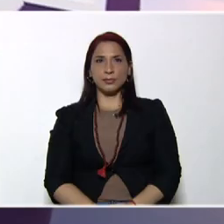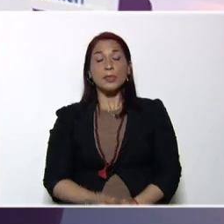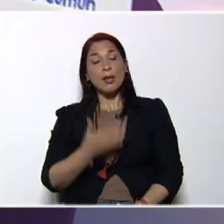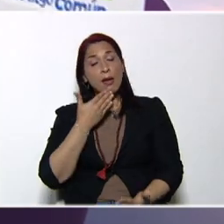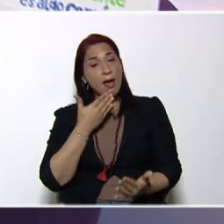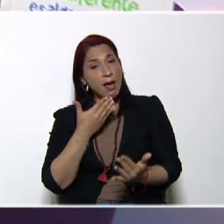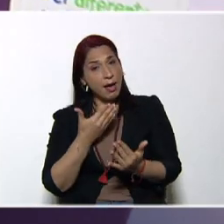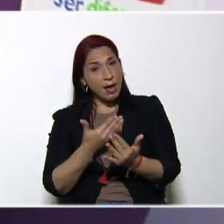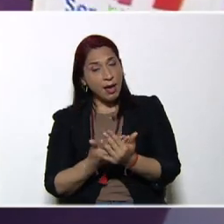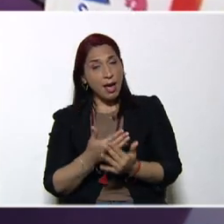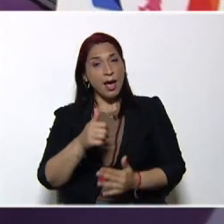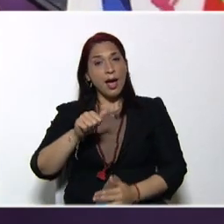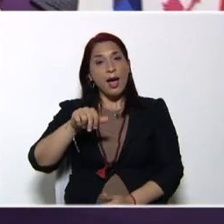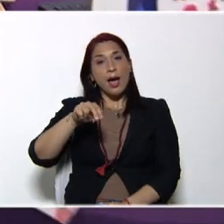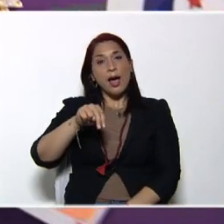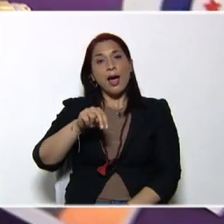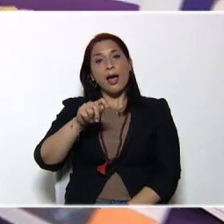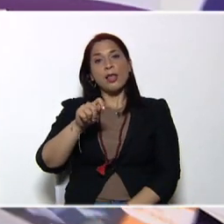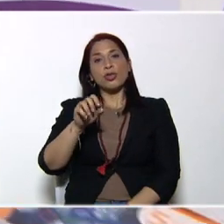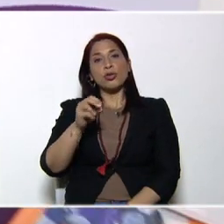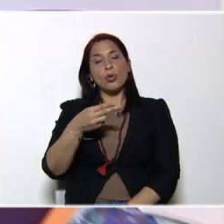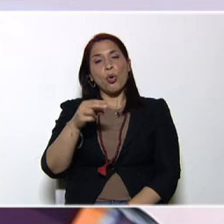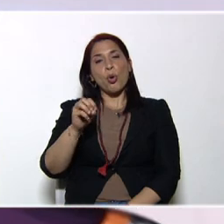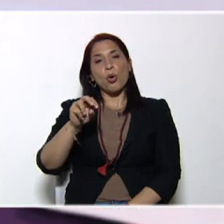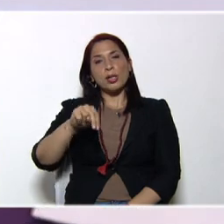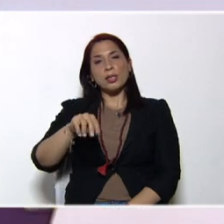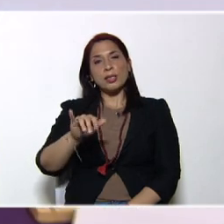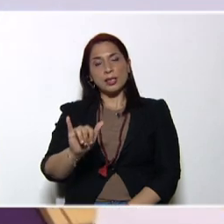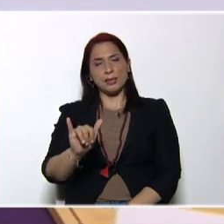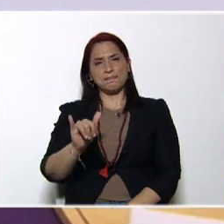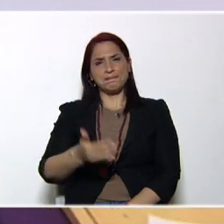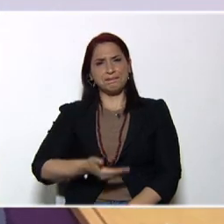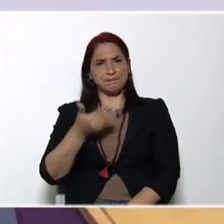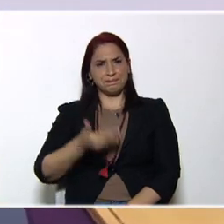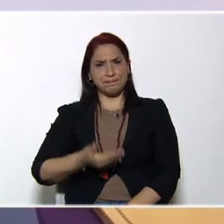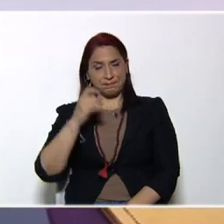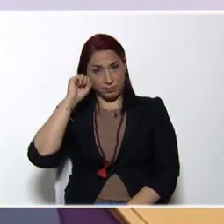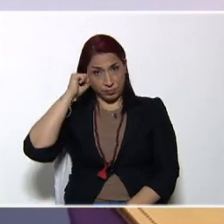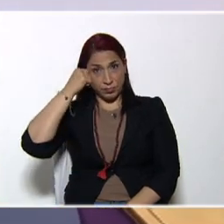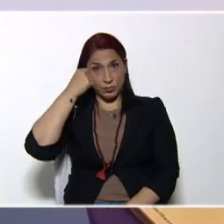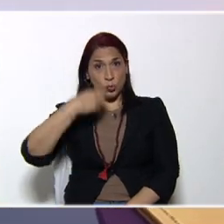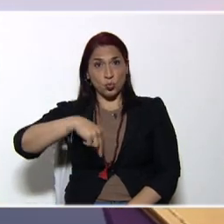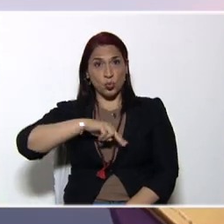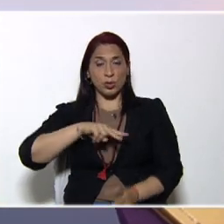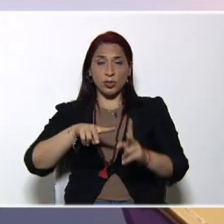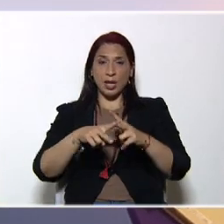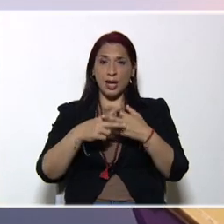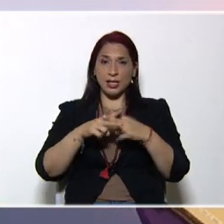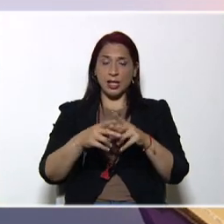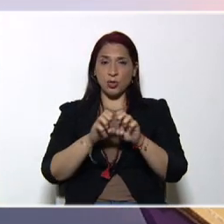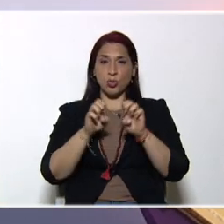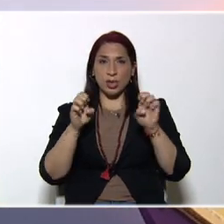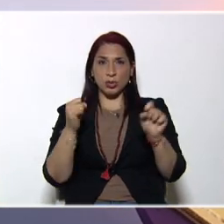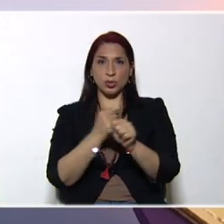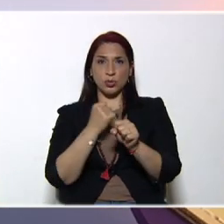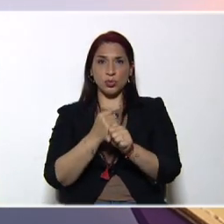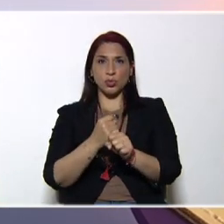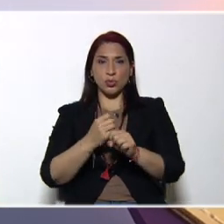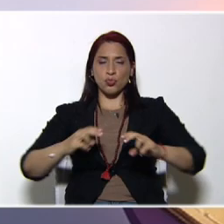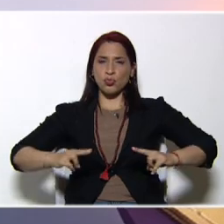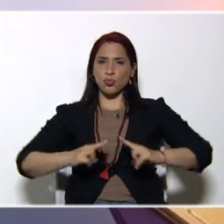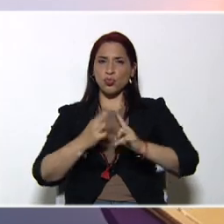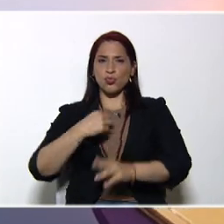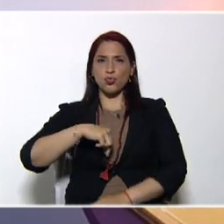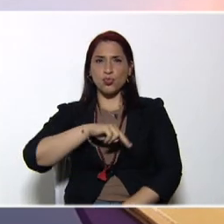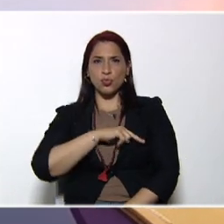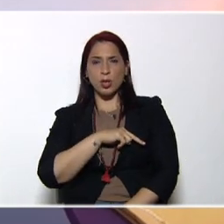Muchísimas gracias, Anthony Martínez. Es importante destacar que dentro de nuestros talleres de educación laboral se encuentran nuestros participantes